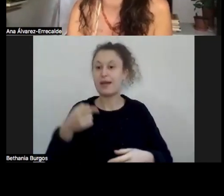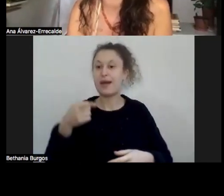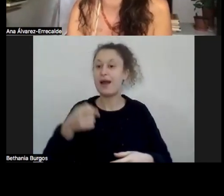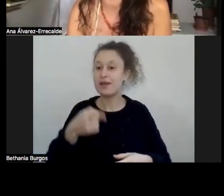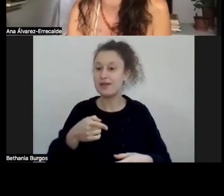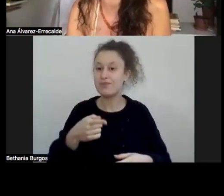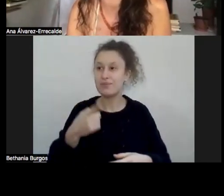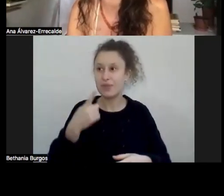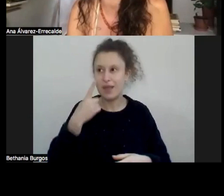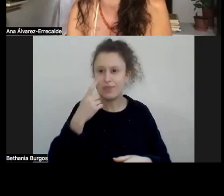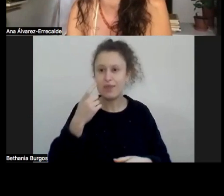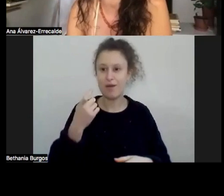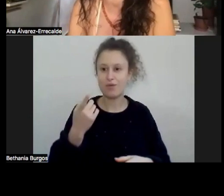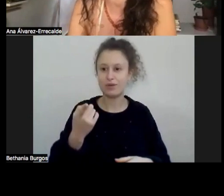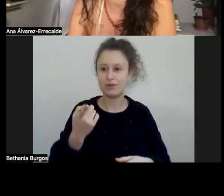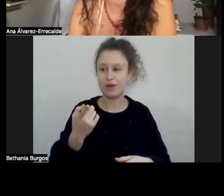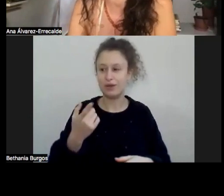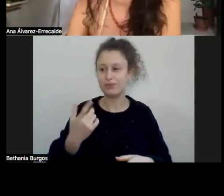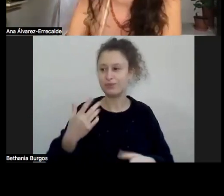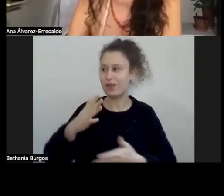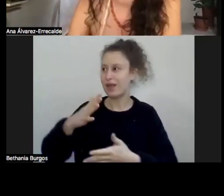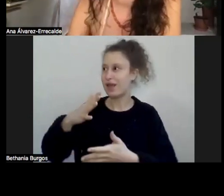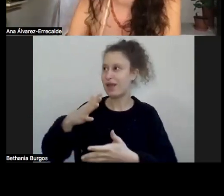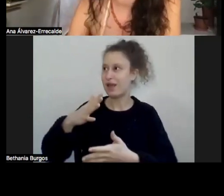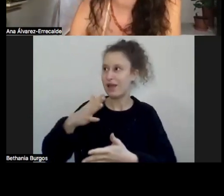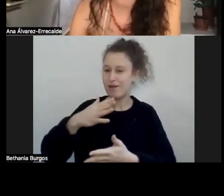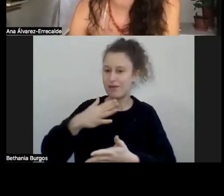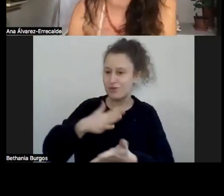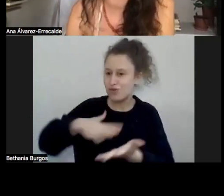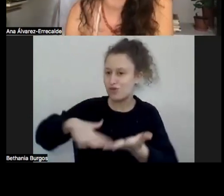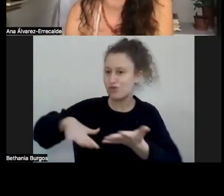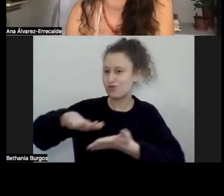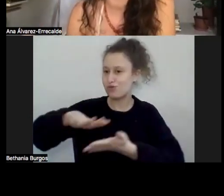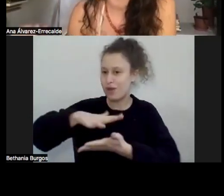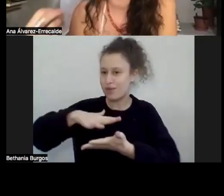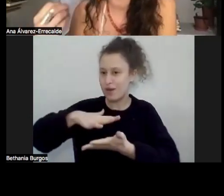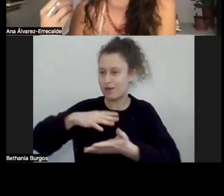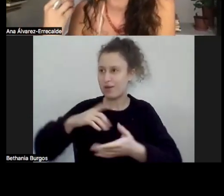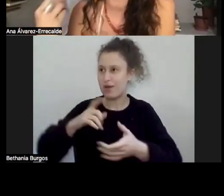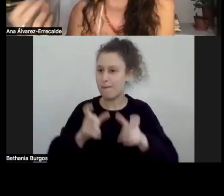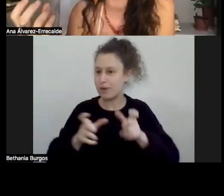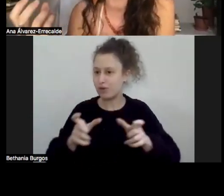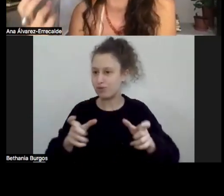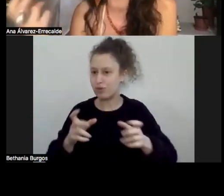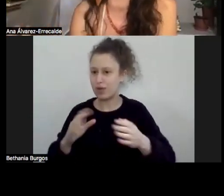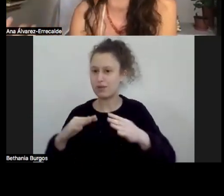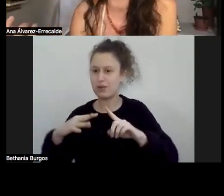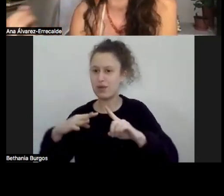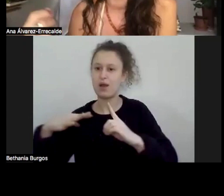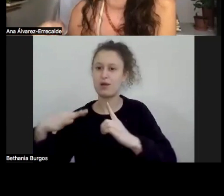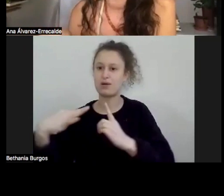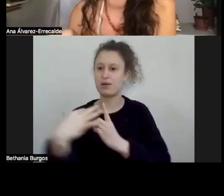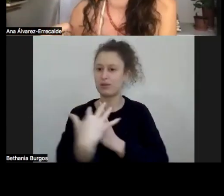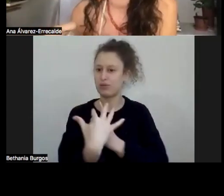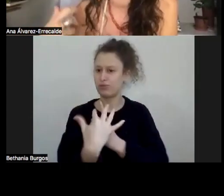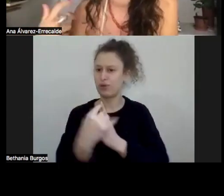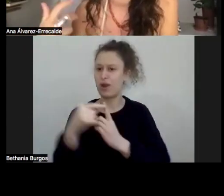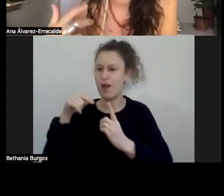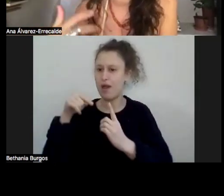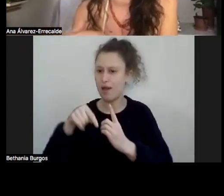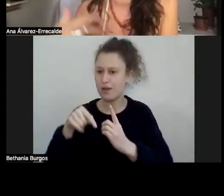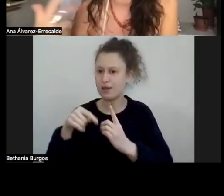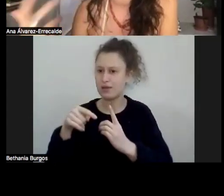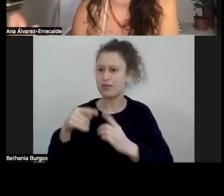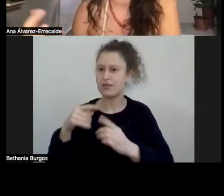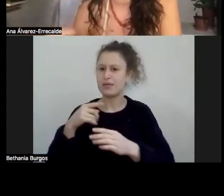estaba ejerciendo estos cuidados, ¿no? Y me gusta mucho esta visión de entender la evolución no como algo